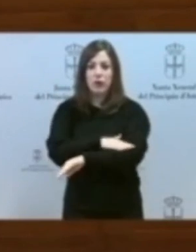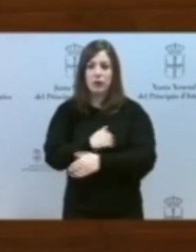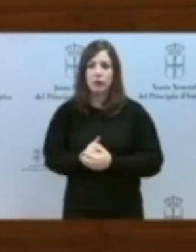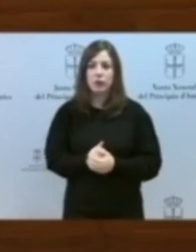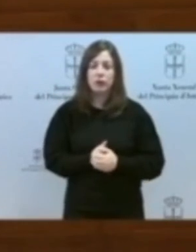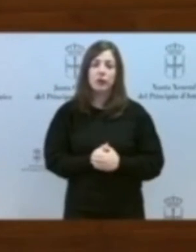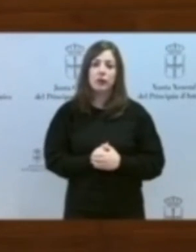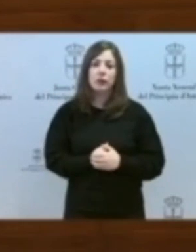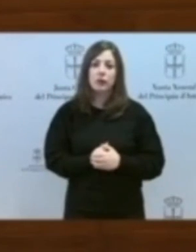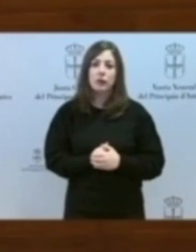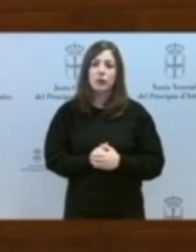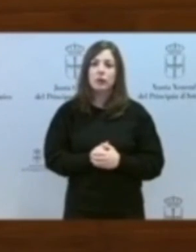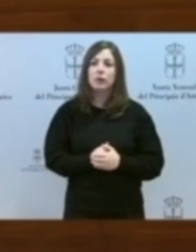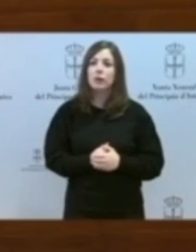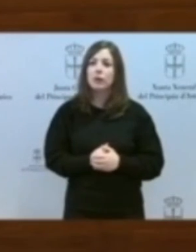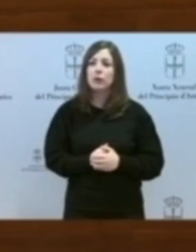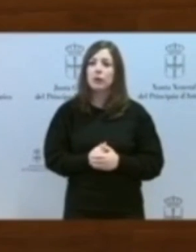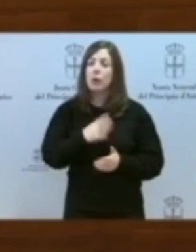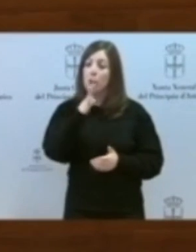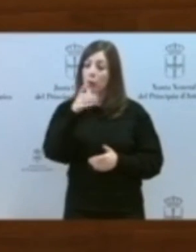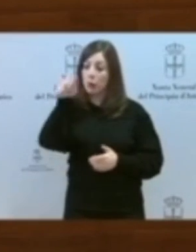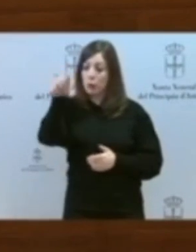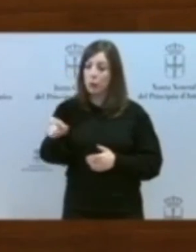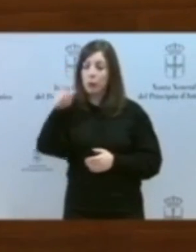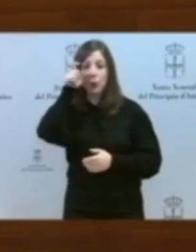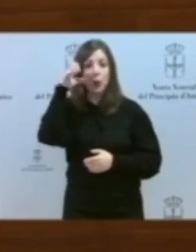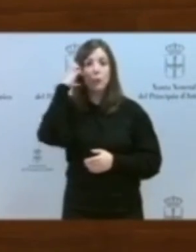sí puede salir a comprar libros, pero critica la masificación en la que participó.